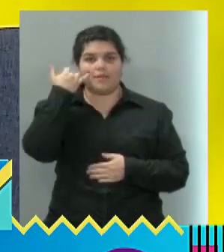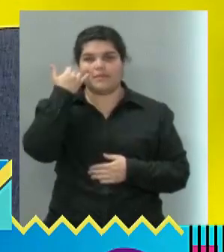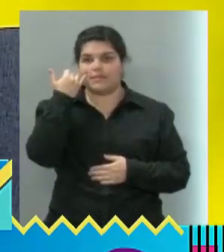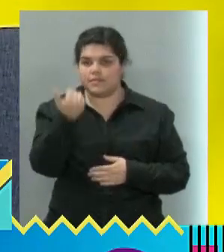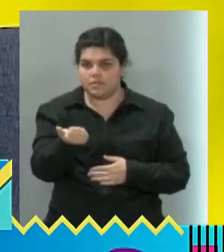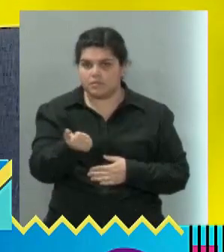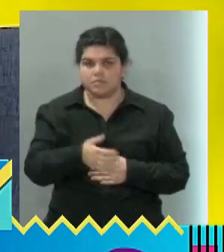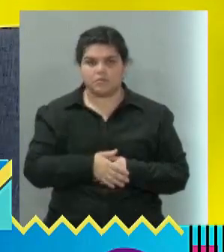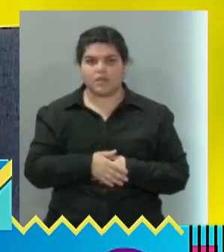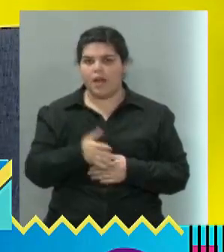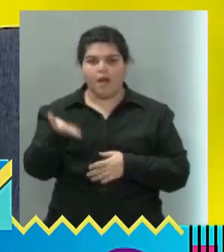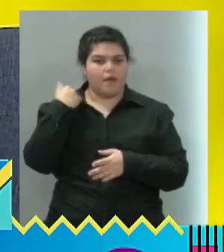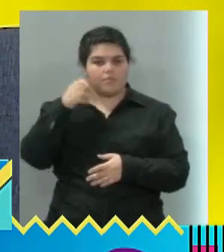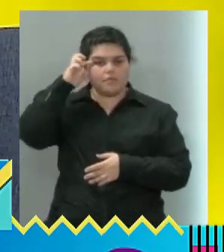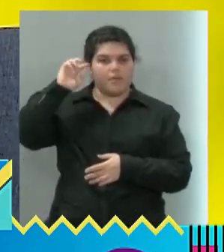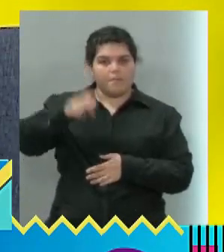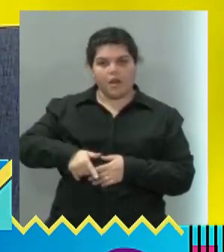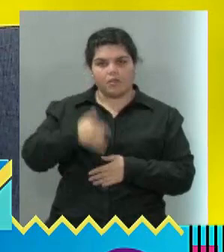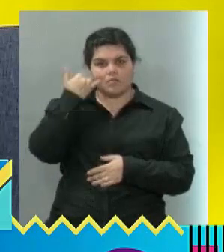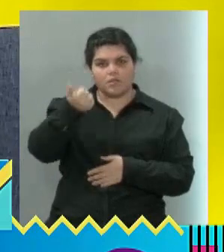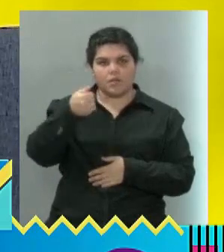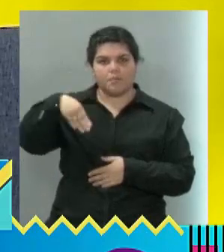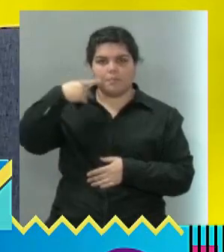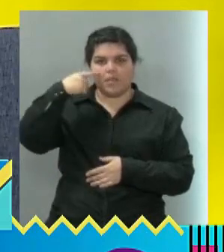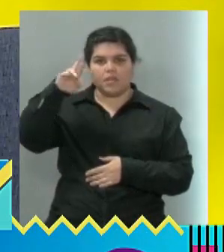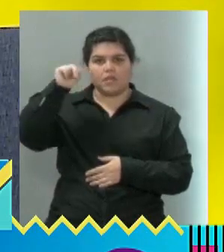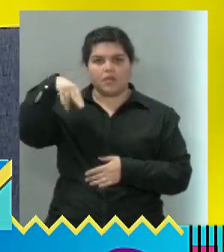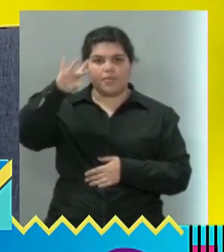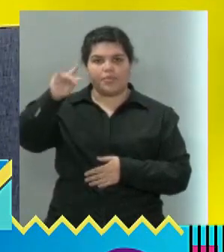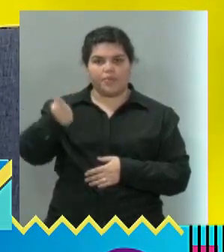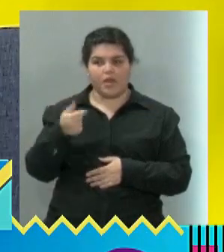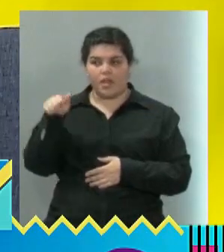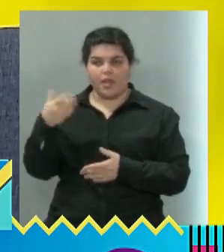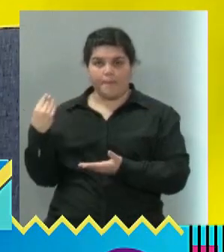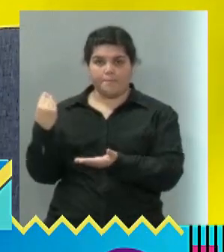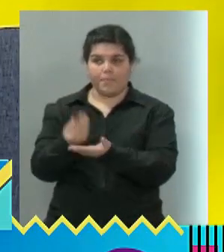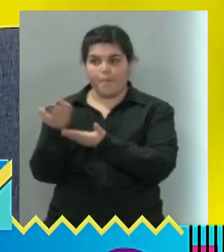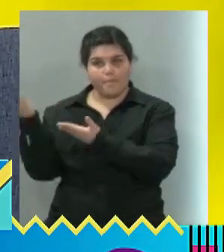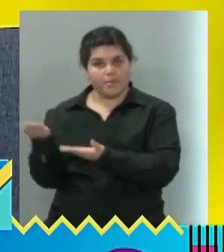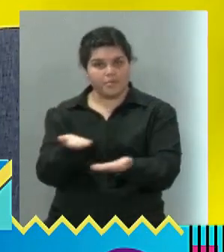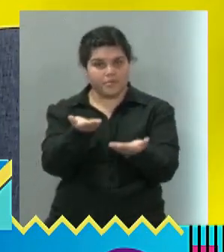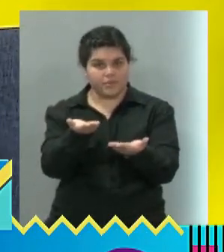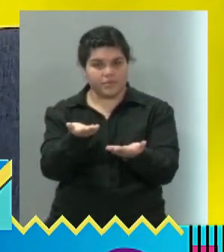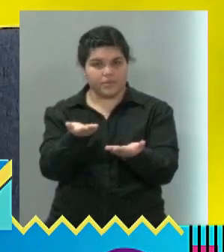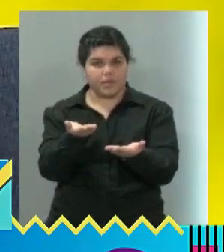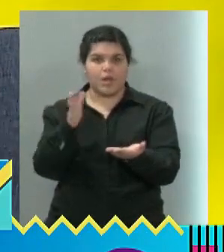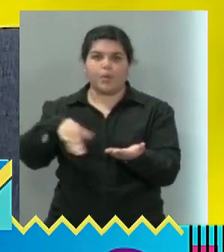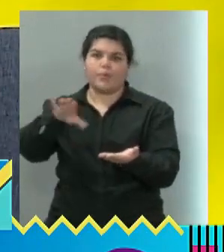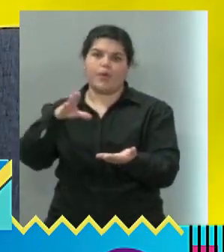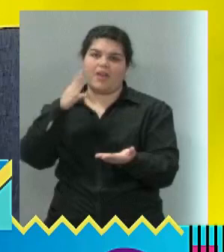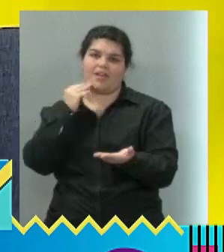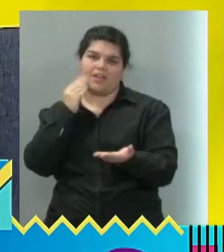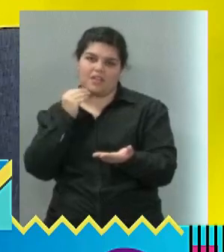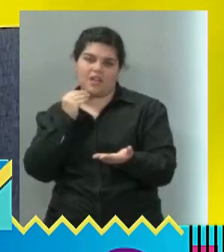podemos decir, gestada por Francisco de Miranda, que lo presentó en Inglaterra, también